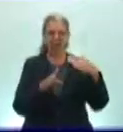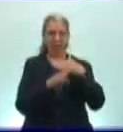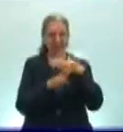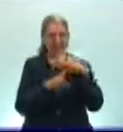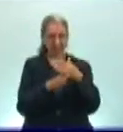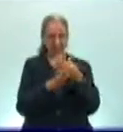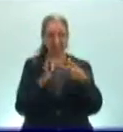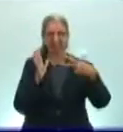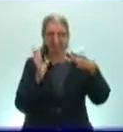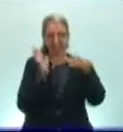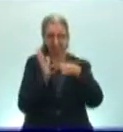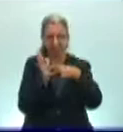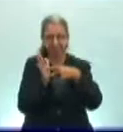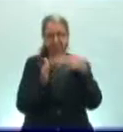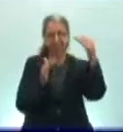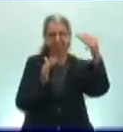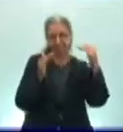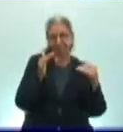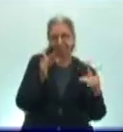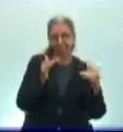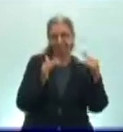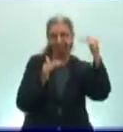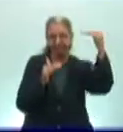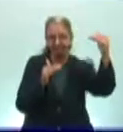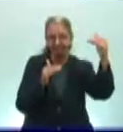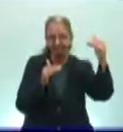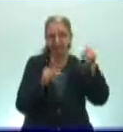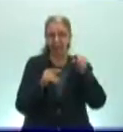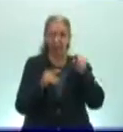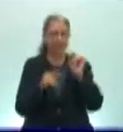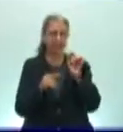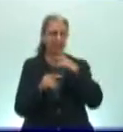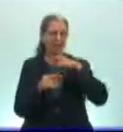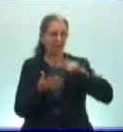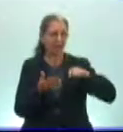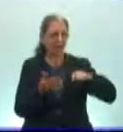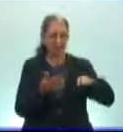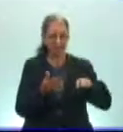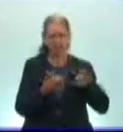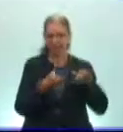borde del objeto entre el diámetro y vamos a obtener